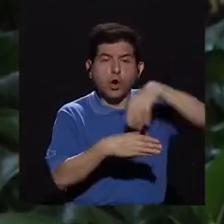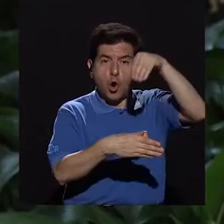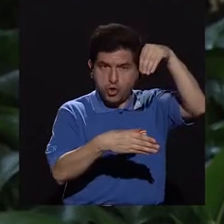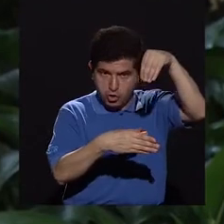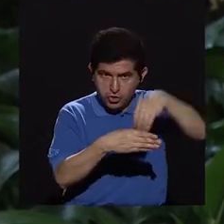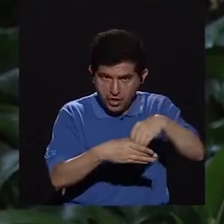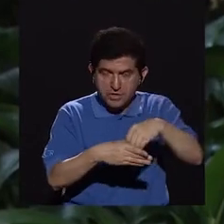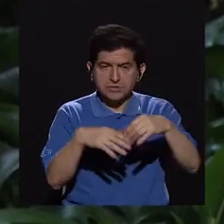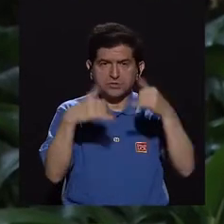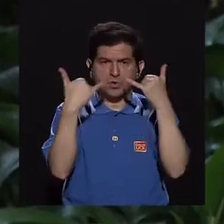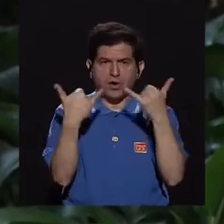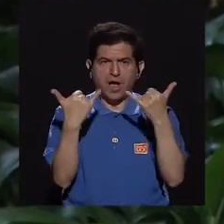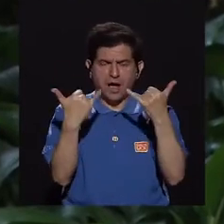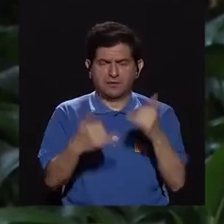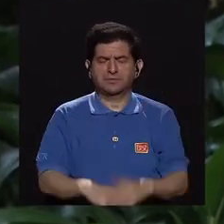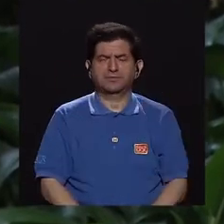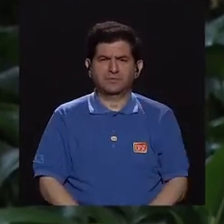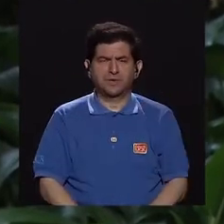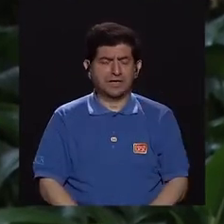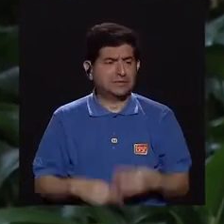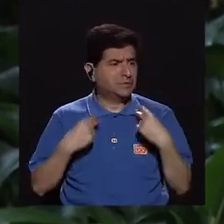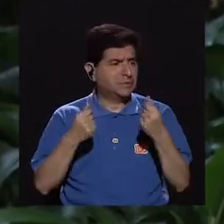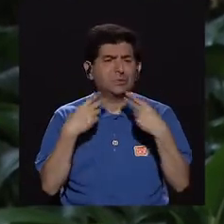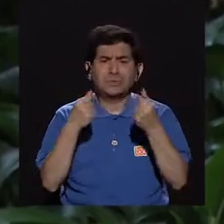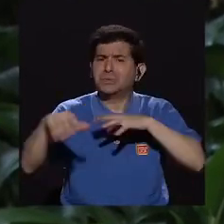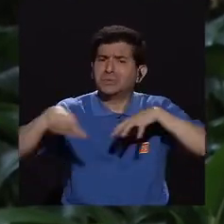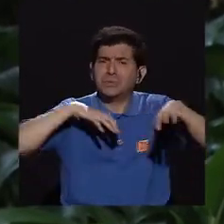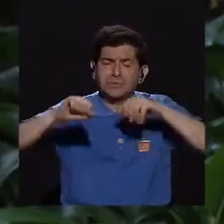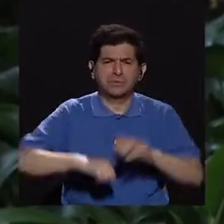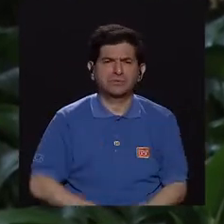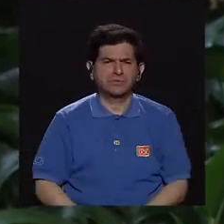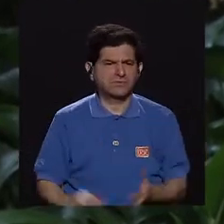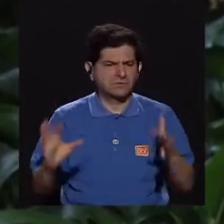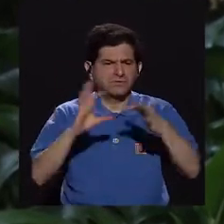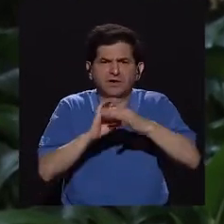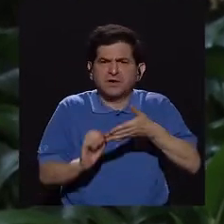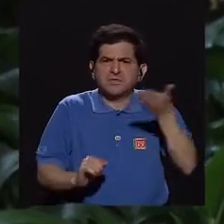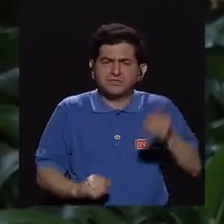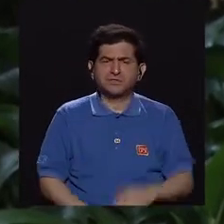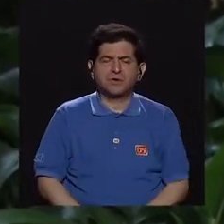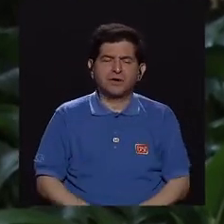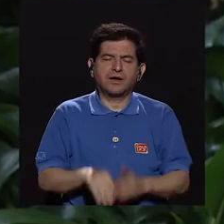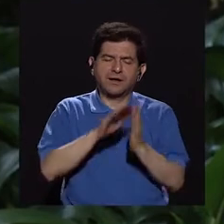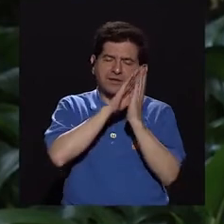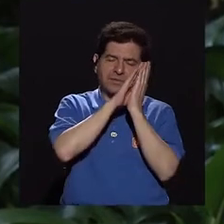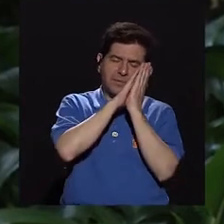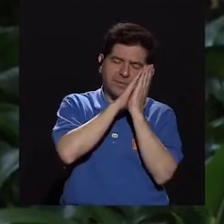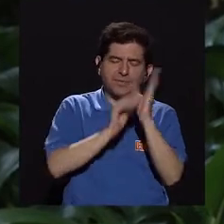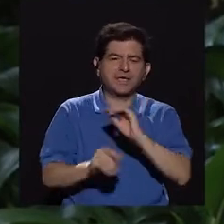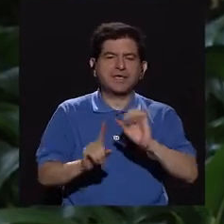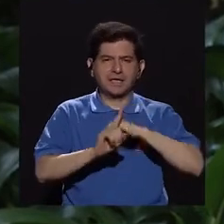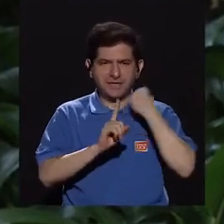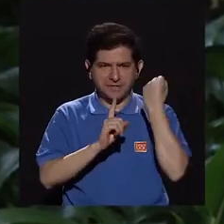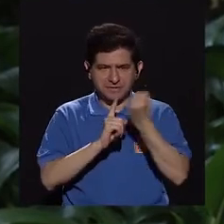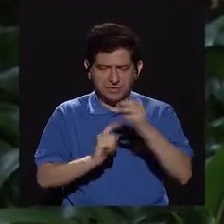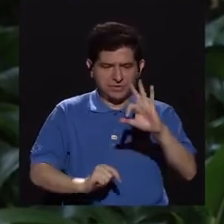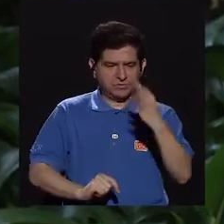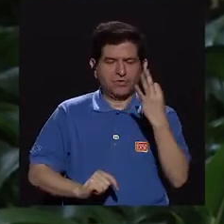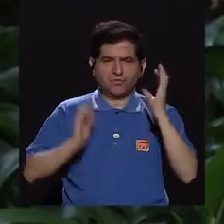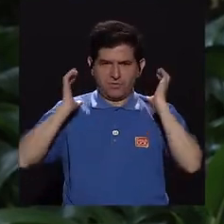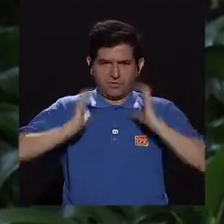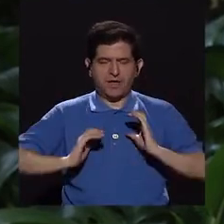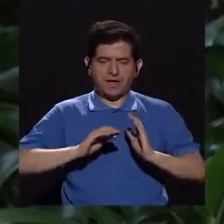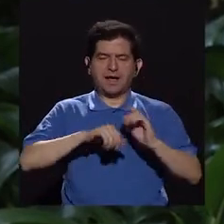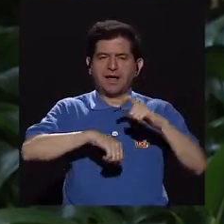contexto en el que estamos viviendo tan acelerado y tiene que ver con el descanso y las posiciones para dormir,